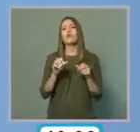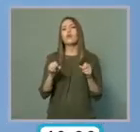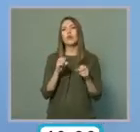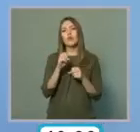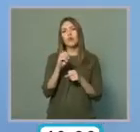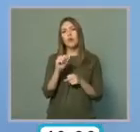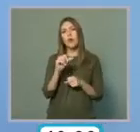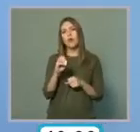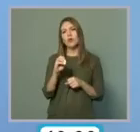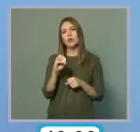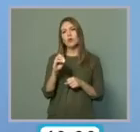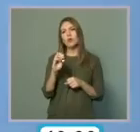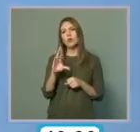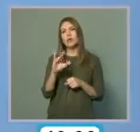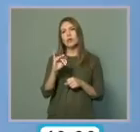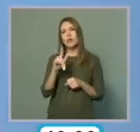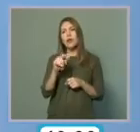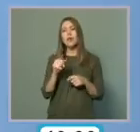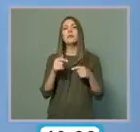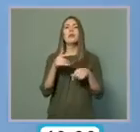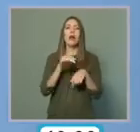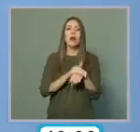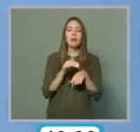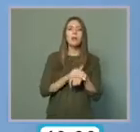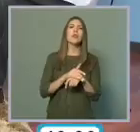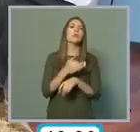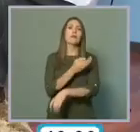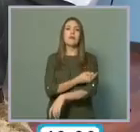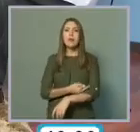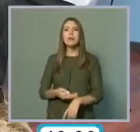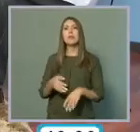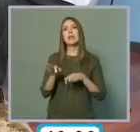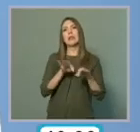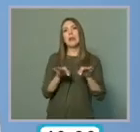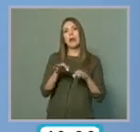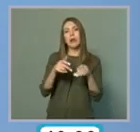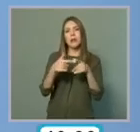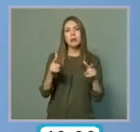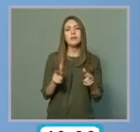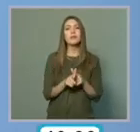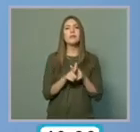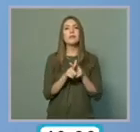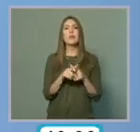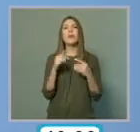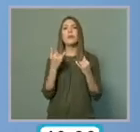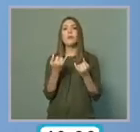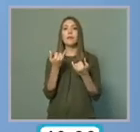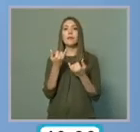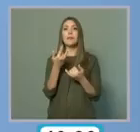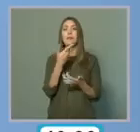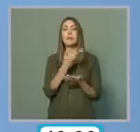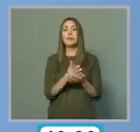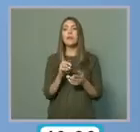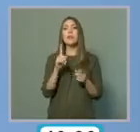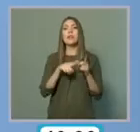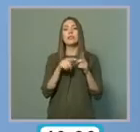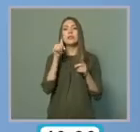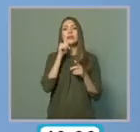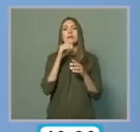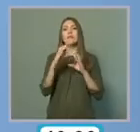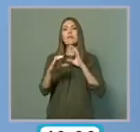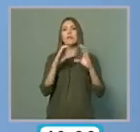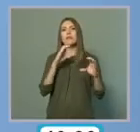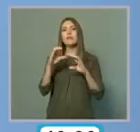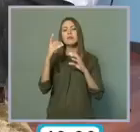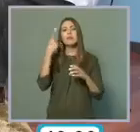nuestro entorno. Nuestra familia, nuestros amigos, nuestros compañeros de la chamba. Sí. Y además son con quienes nos comunicamos para